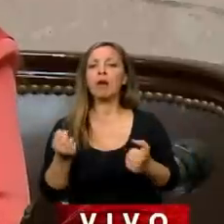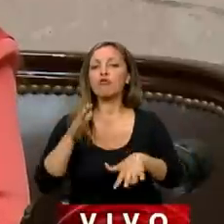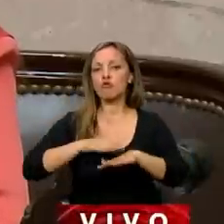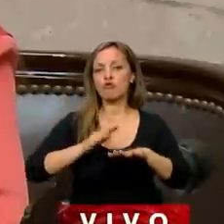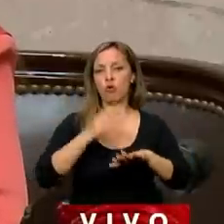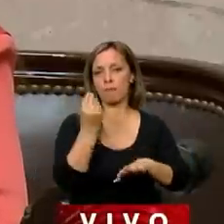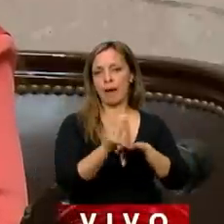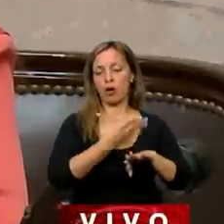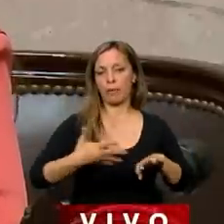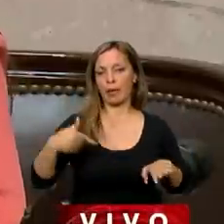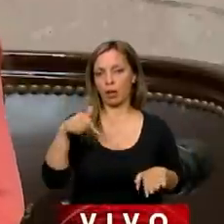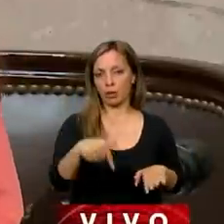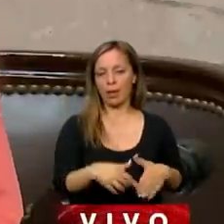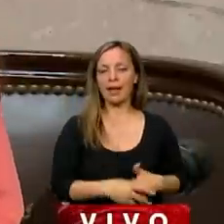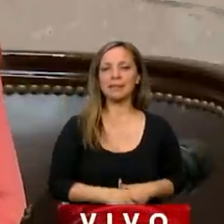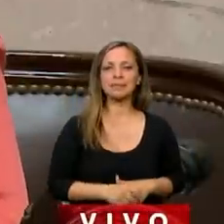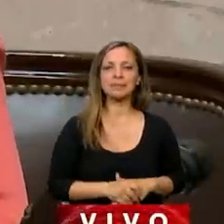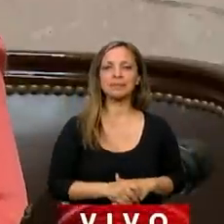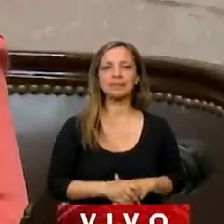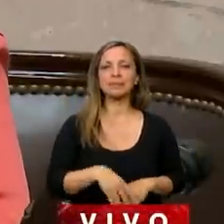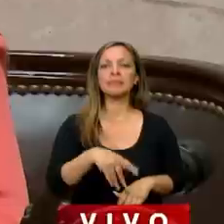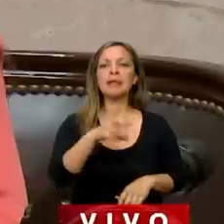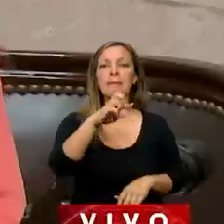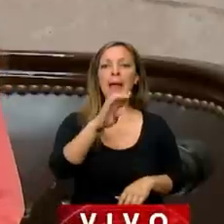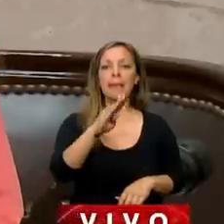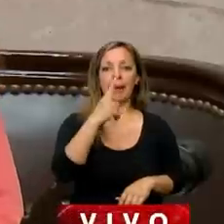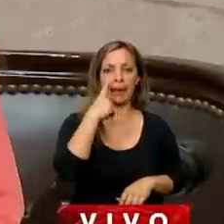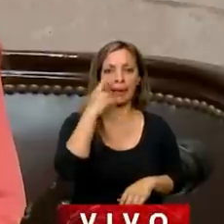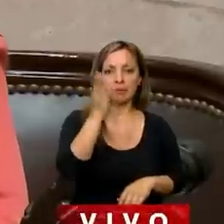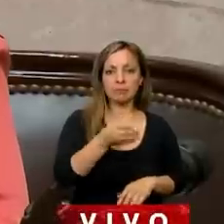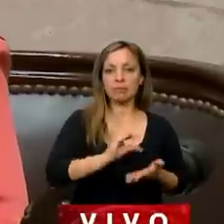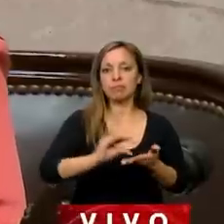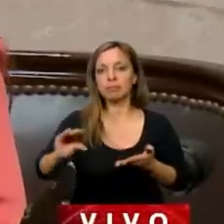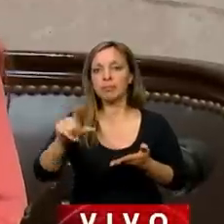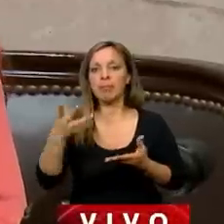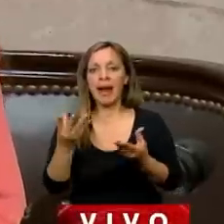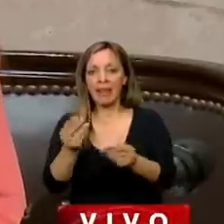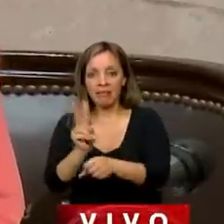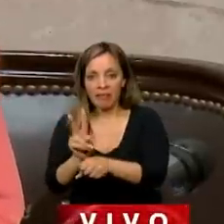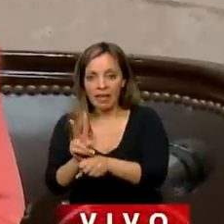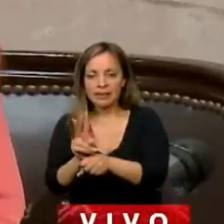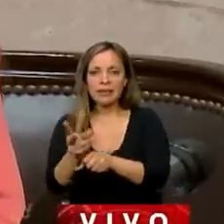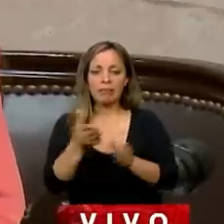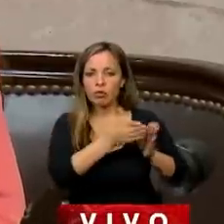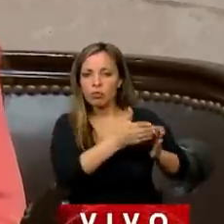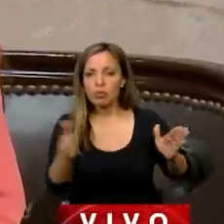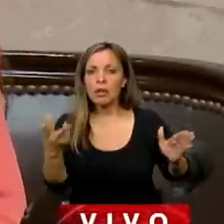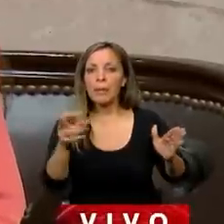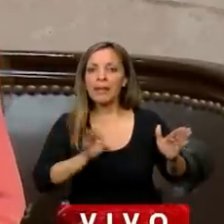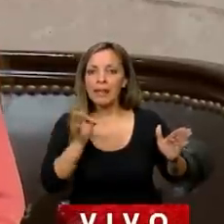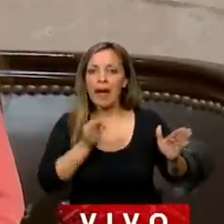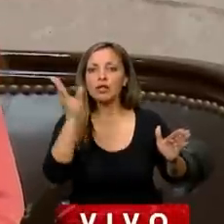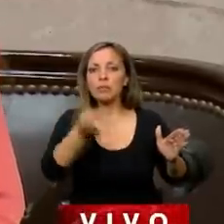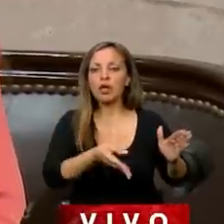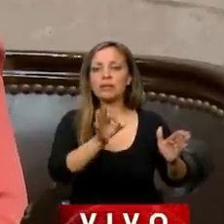gestión. El porcentaje del PBI asignado a defensa ronda en los últimos 20 años un porcentaje